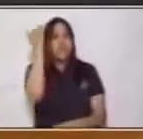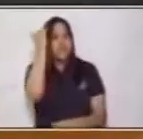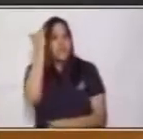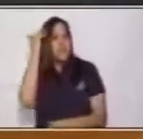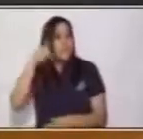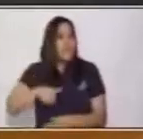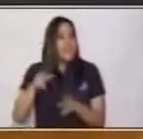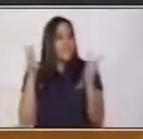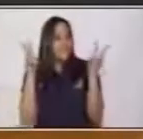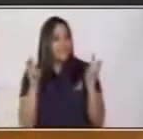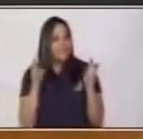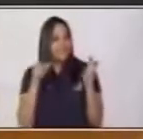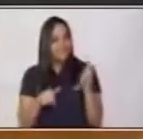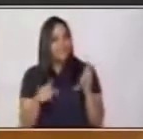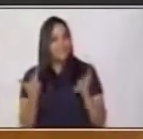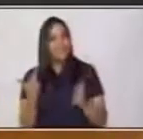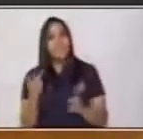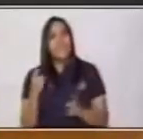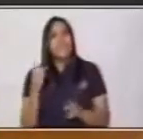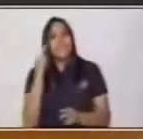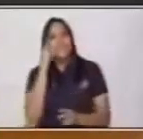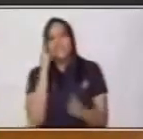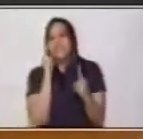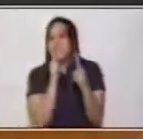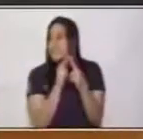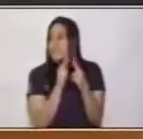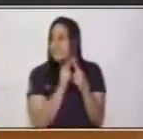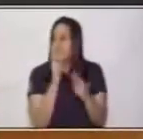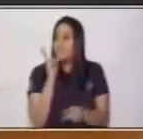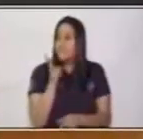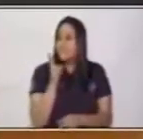este caso es conocer